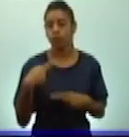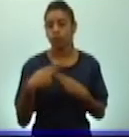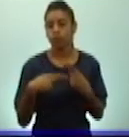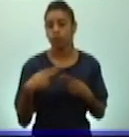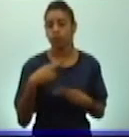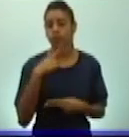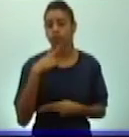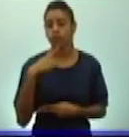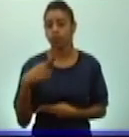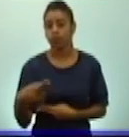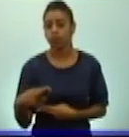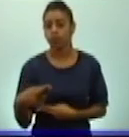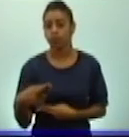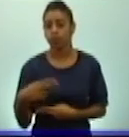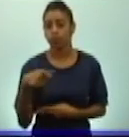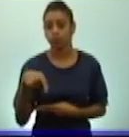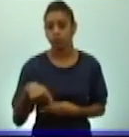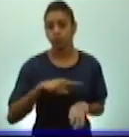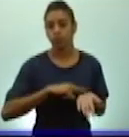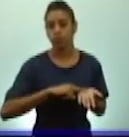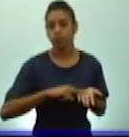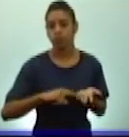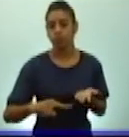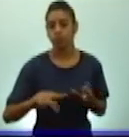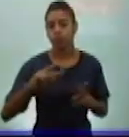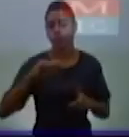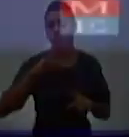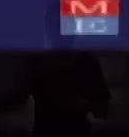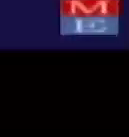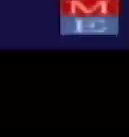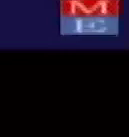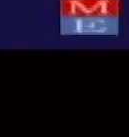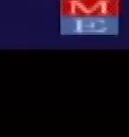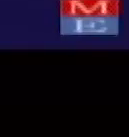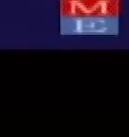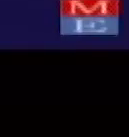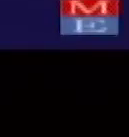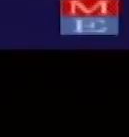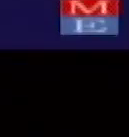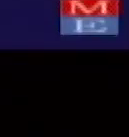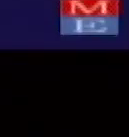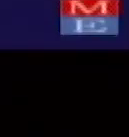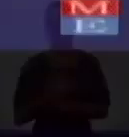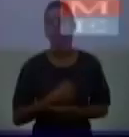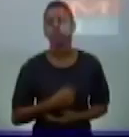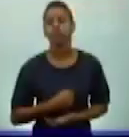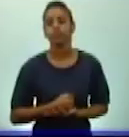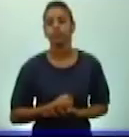realizar durante esta semana y nos volveremos a ver en un próximo encuentro.